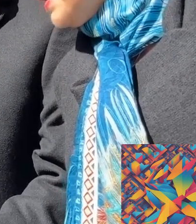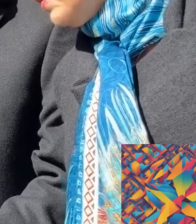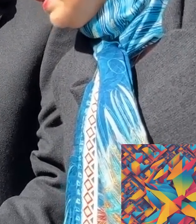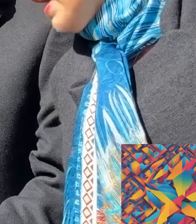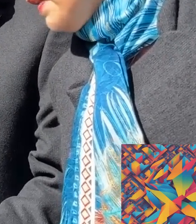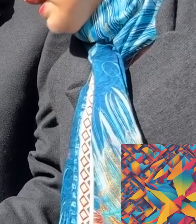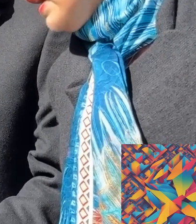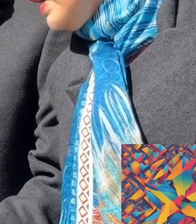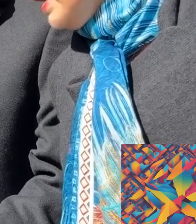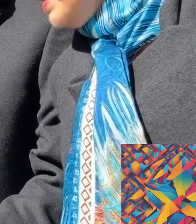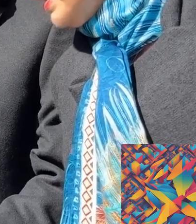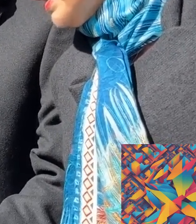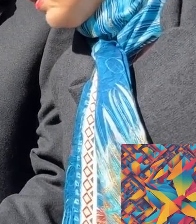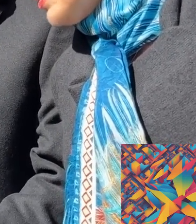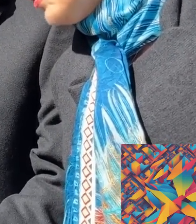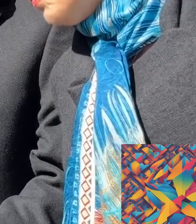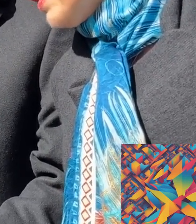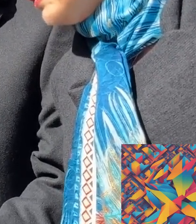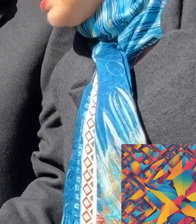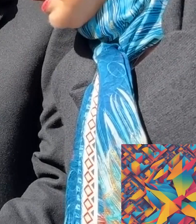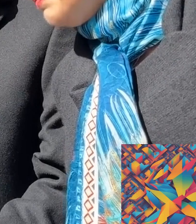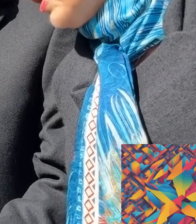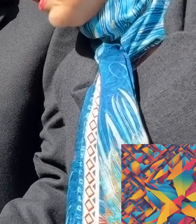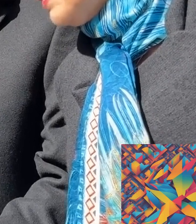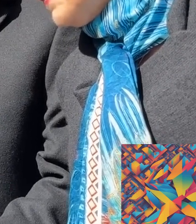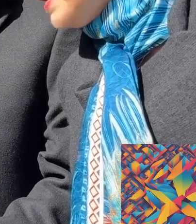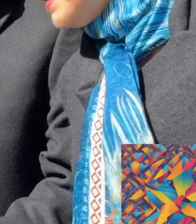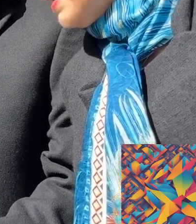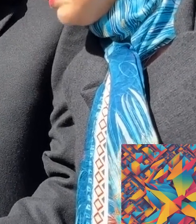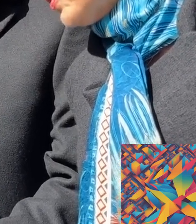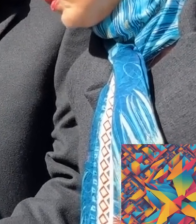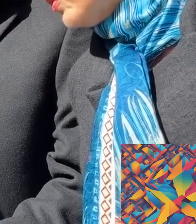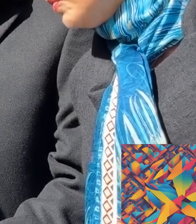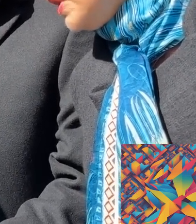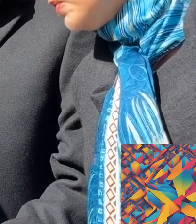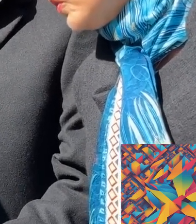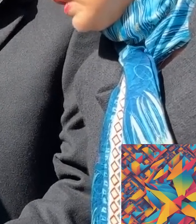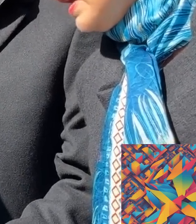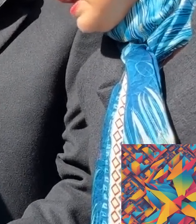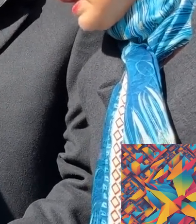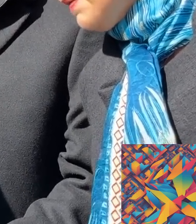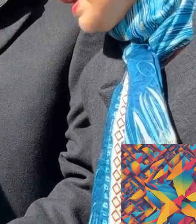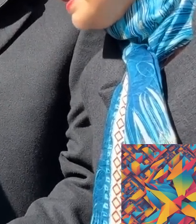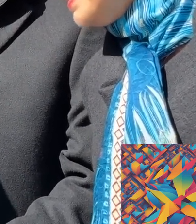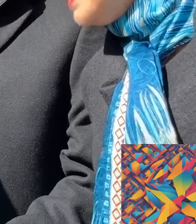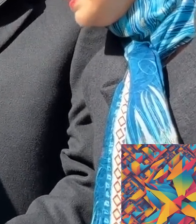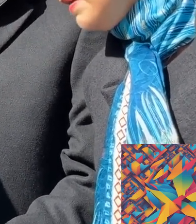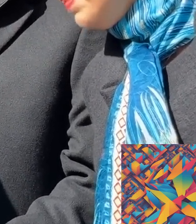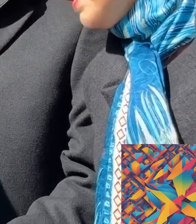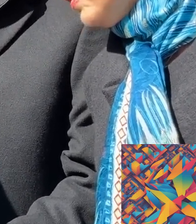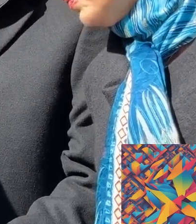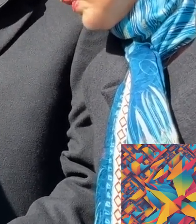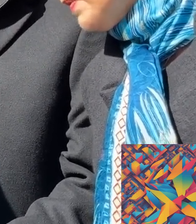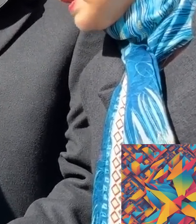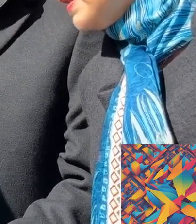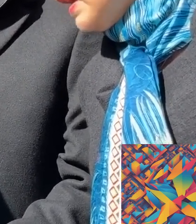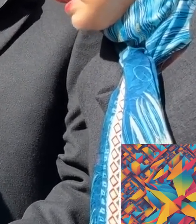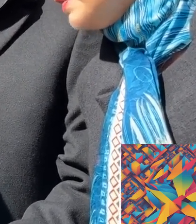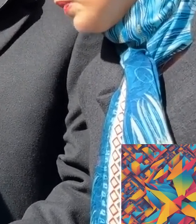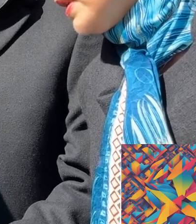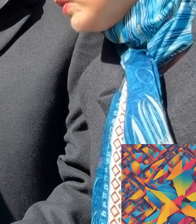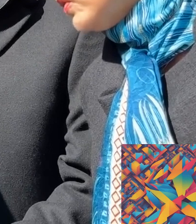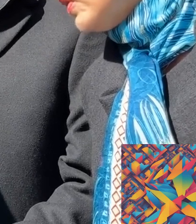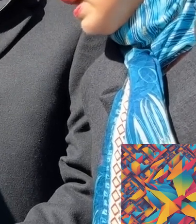representan. Es momento de que, como sociedad, exijamos transparencia, diálogo y respeto mutuo entre los poderes del